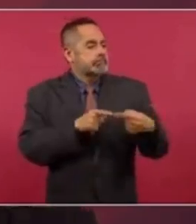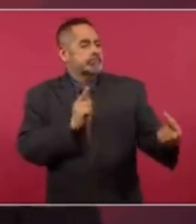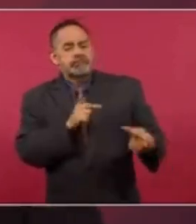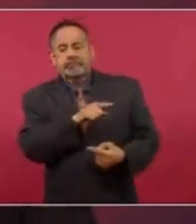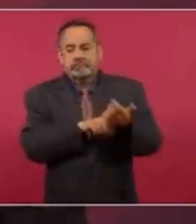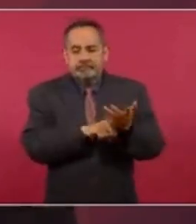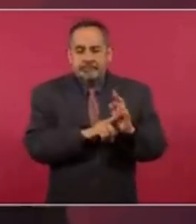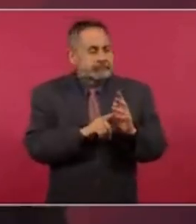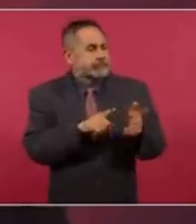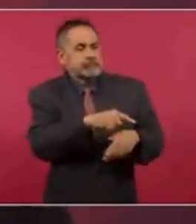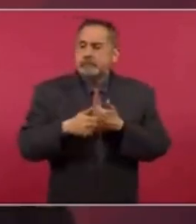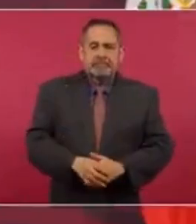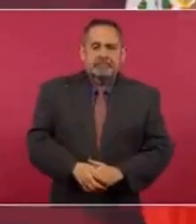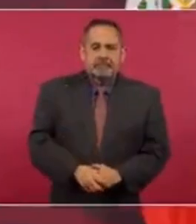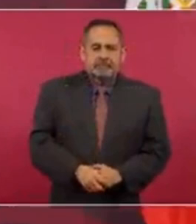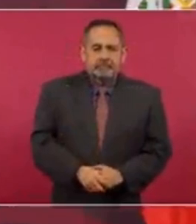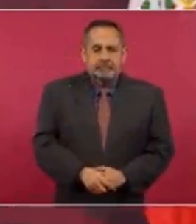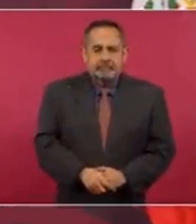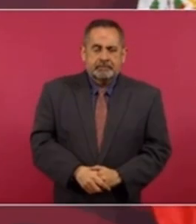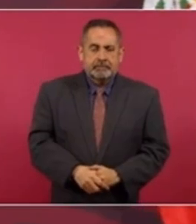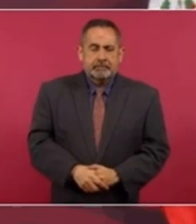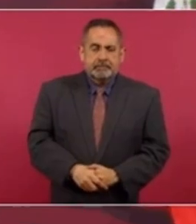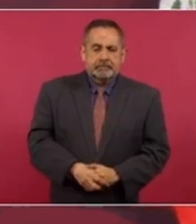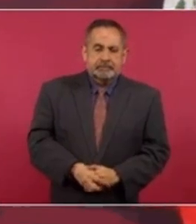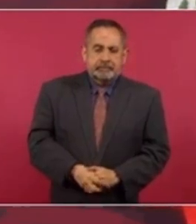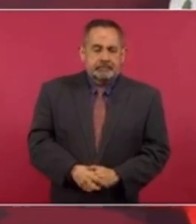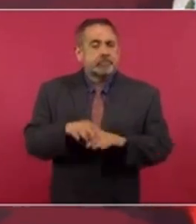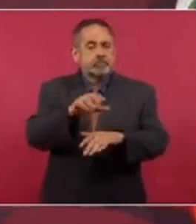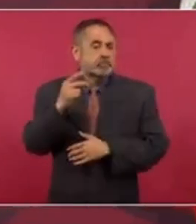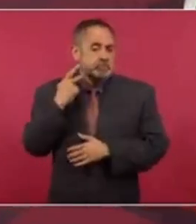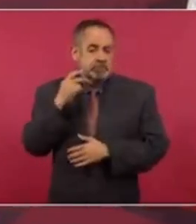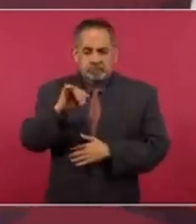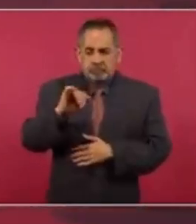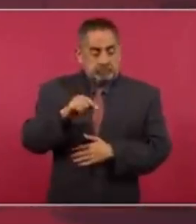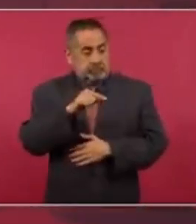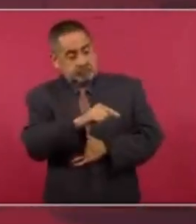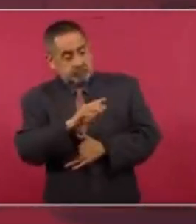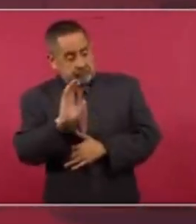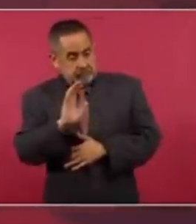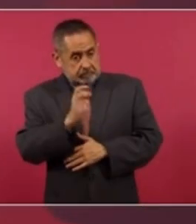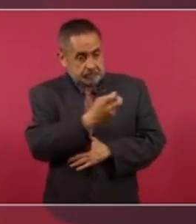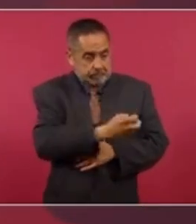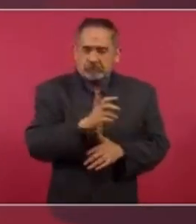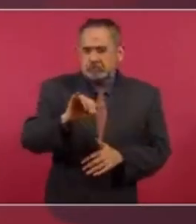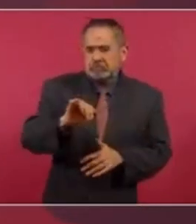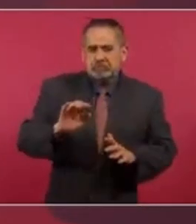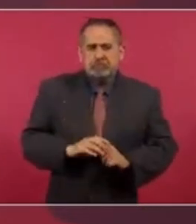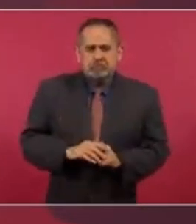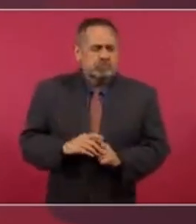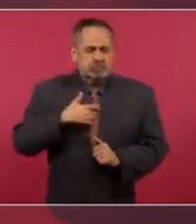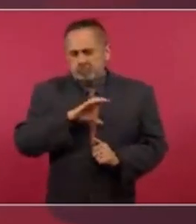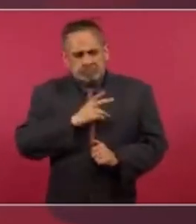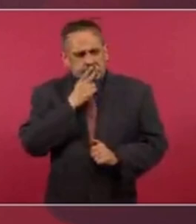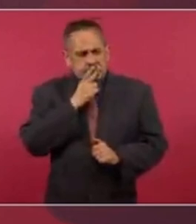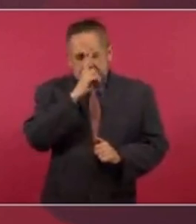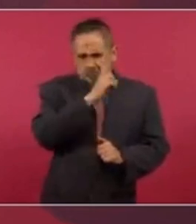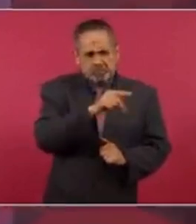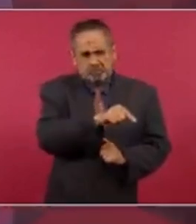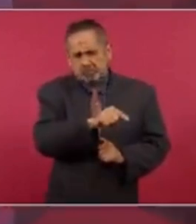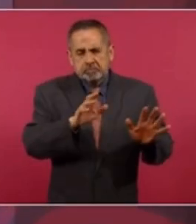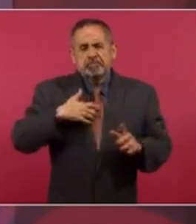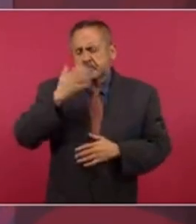que enfrentar a simuladores. En política sí, sí él asume una postura de este tipo. Lo estimo mucho, lo respeto,